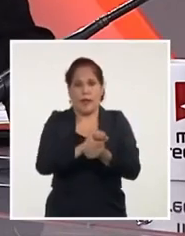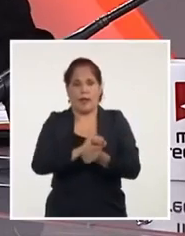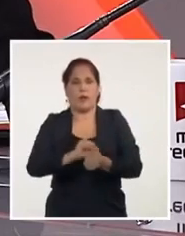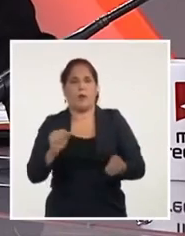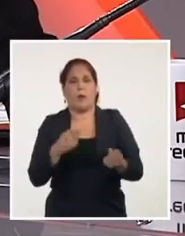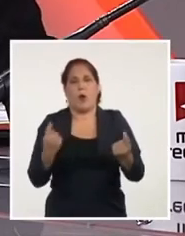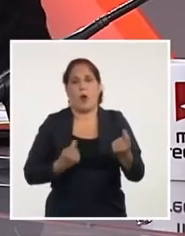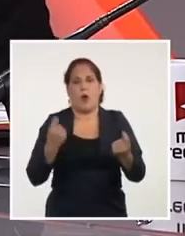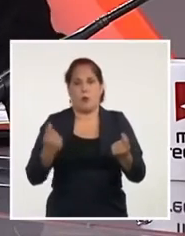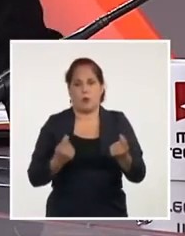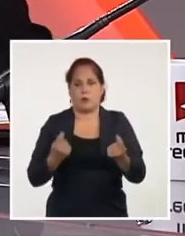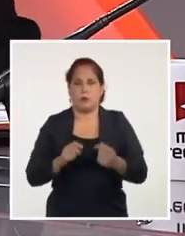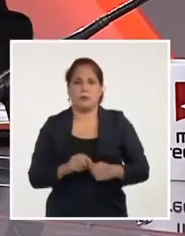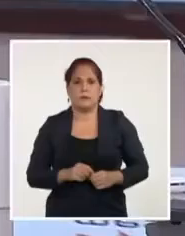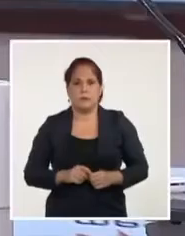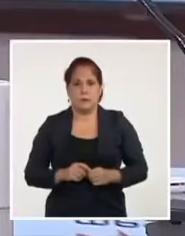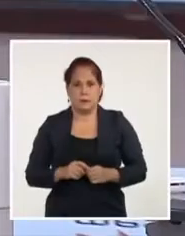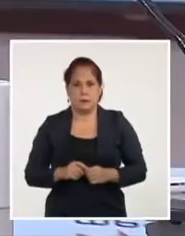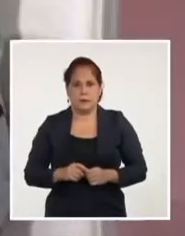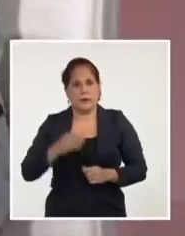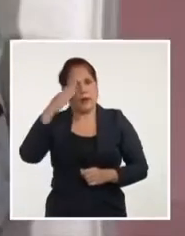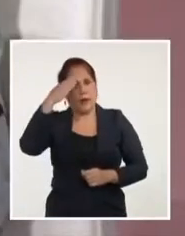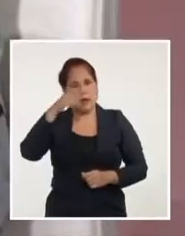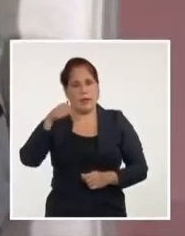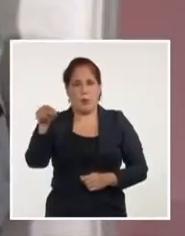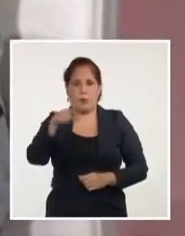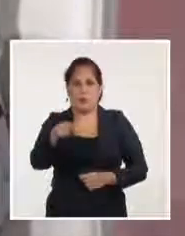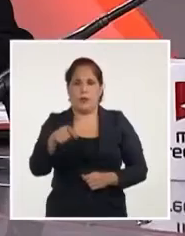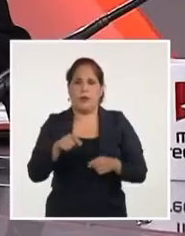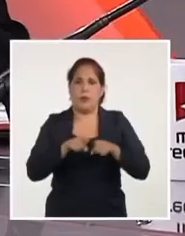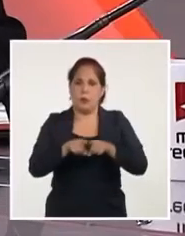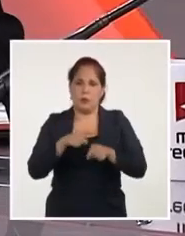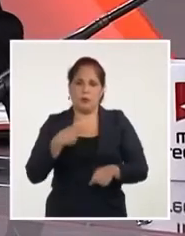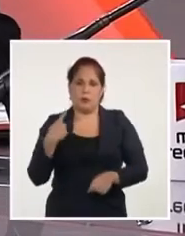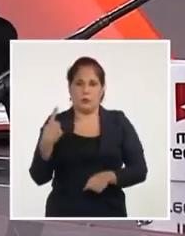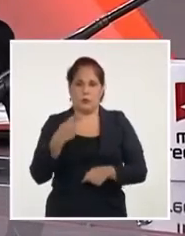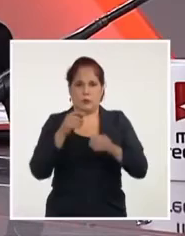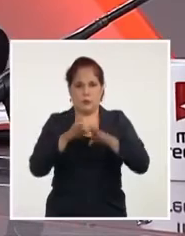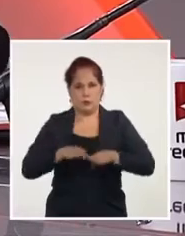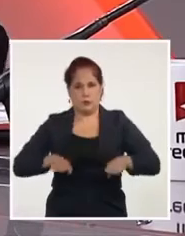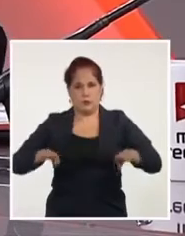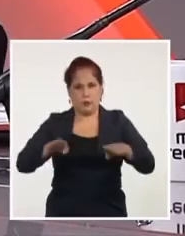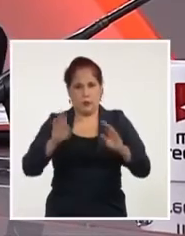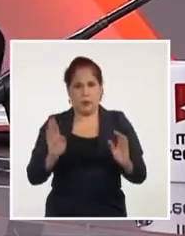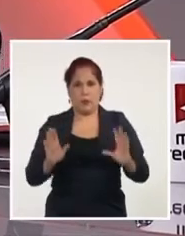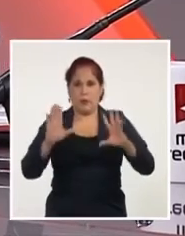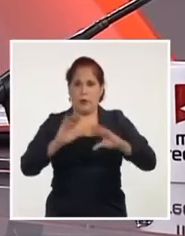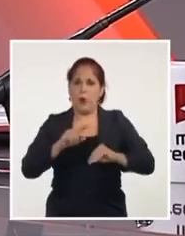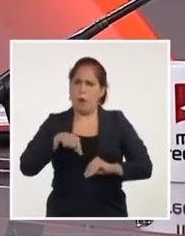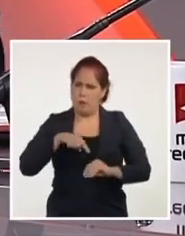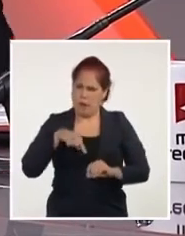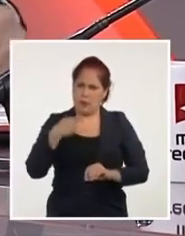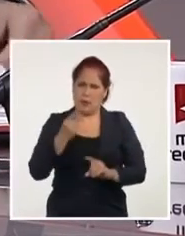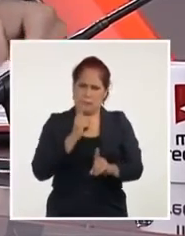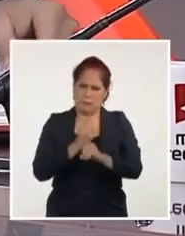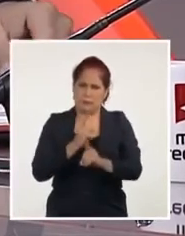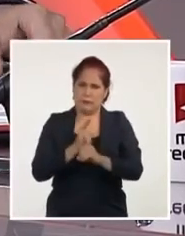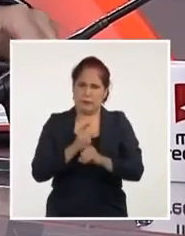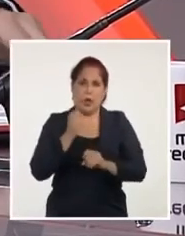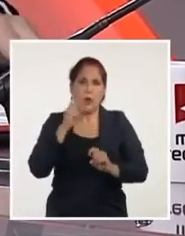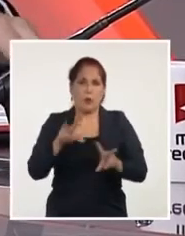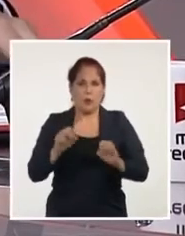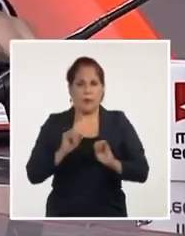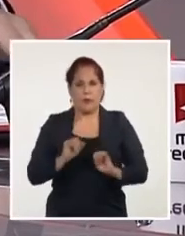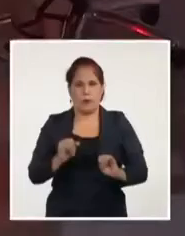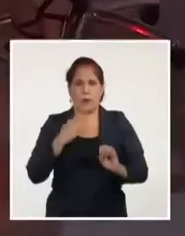guerra no convencional. Gracias a ustedes por habernos acompañado esta noche en nuestra mesa redonda. Nosotros volveremos mañana con un nuevo tema.